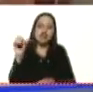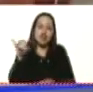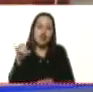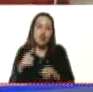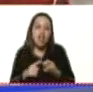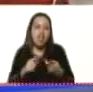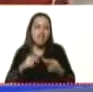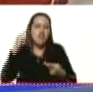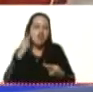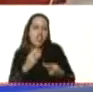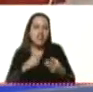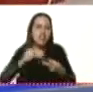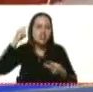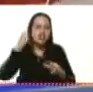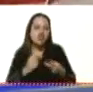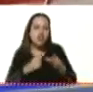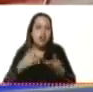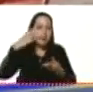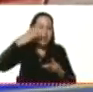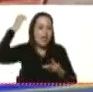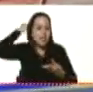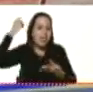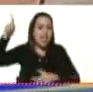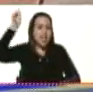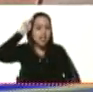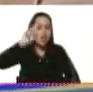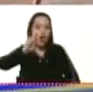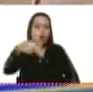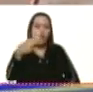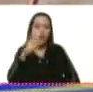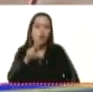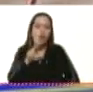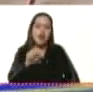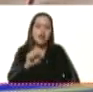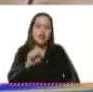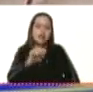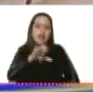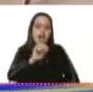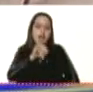Sucre, es Miranda, es Huaycaipuro, los verdaderos héroes